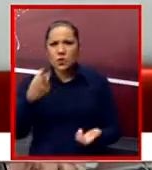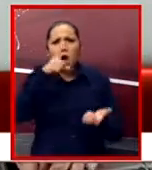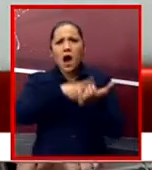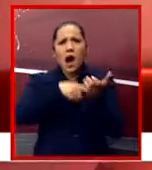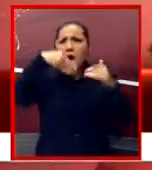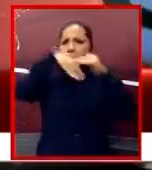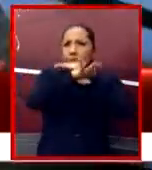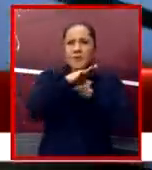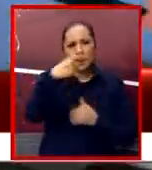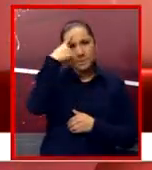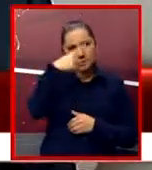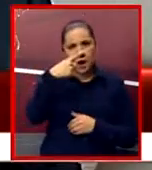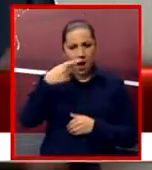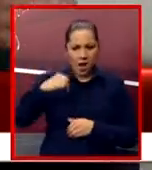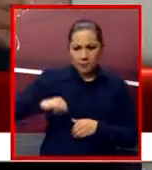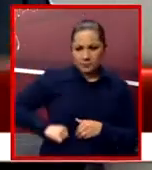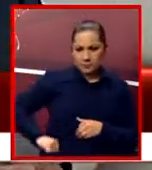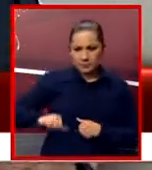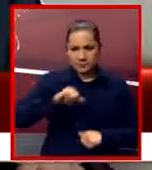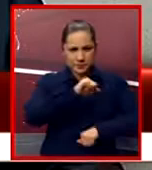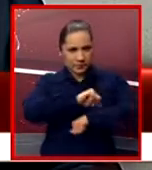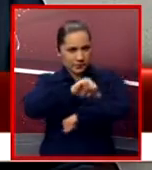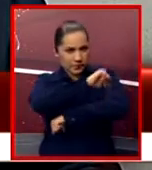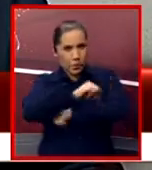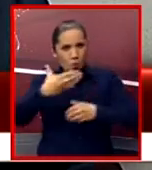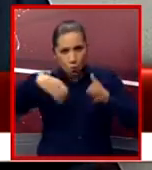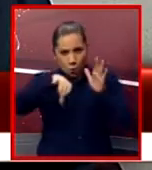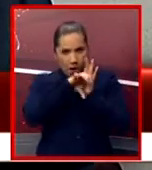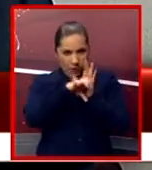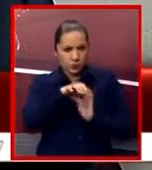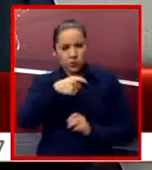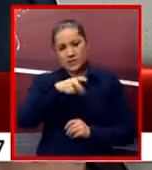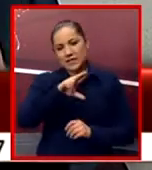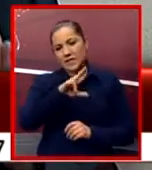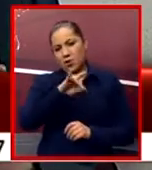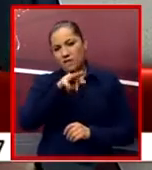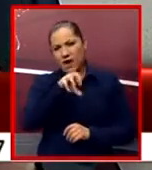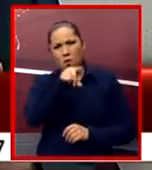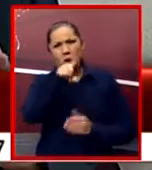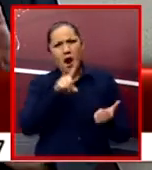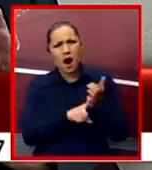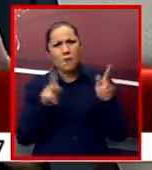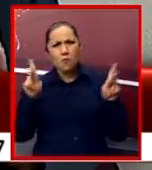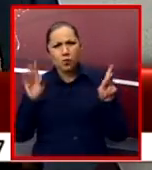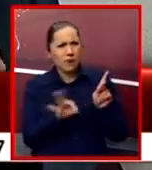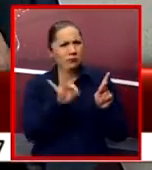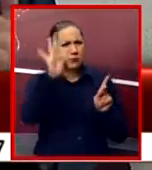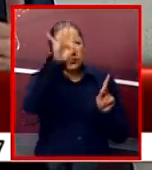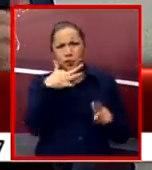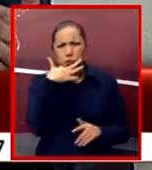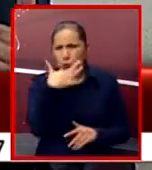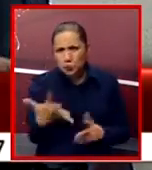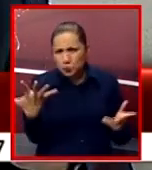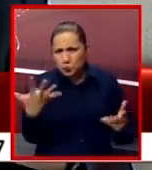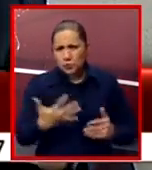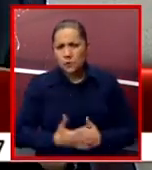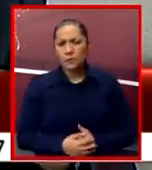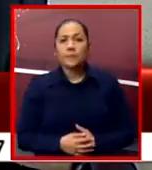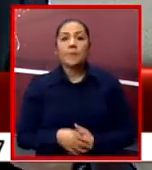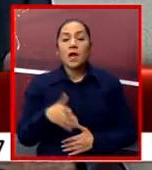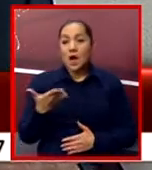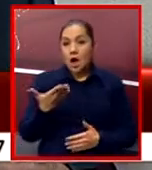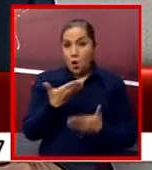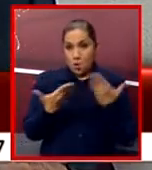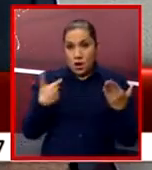de moscas. Cuando hemos hablado del tema de